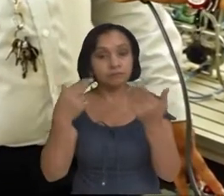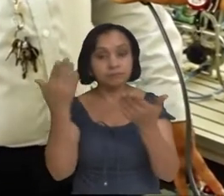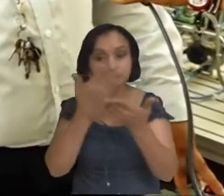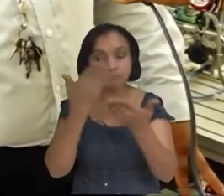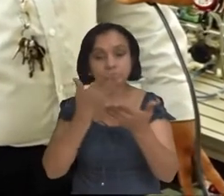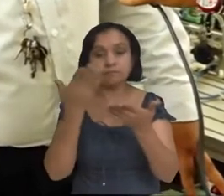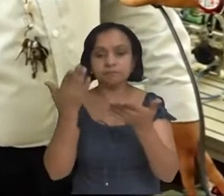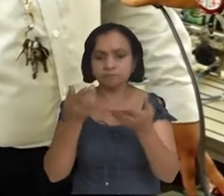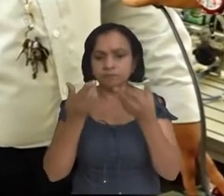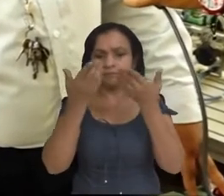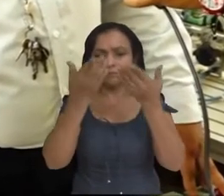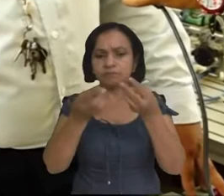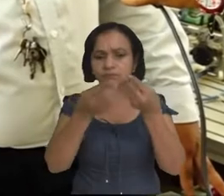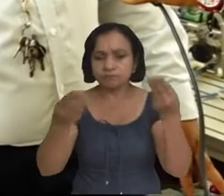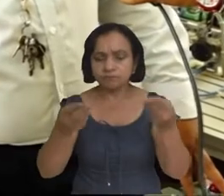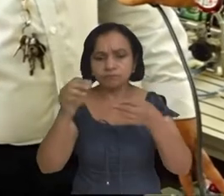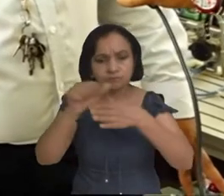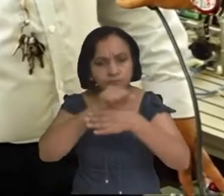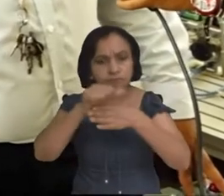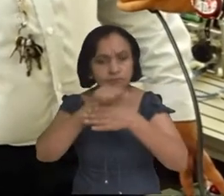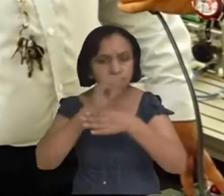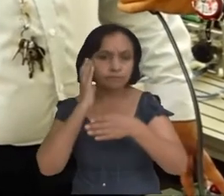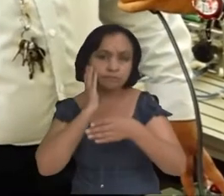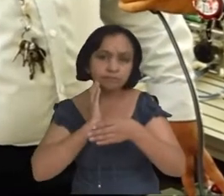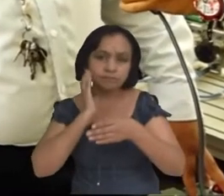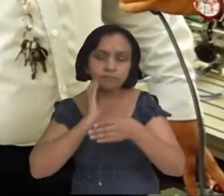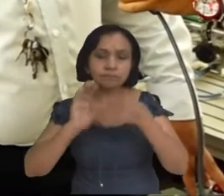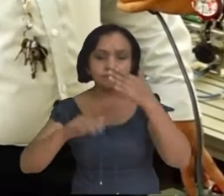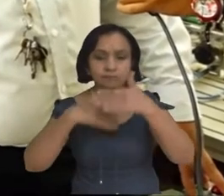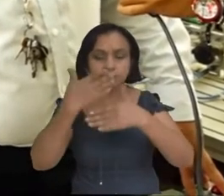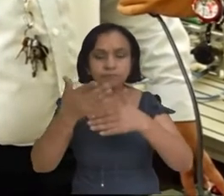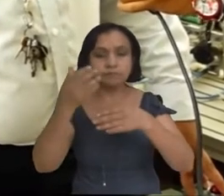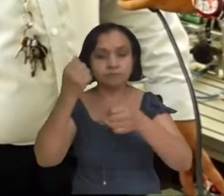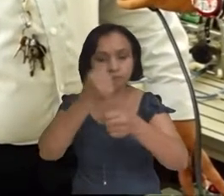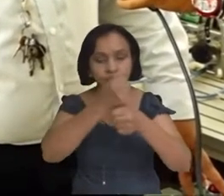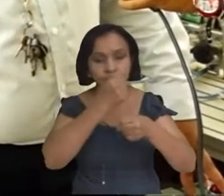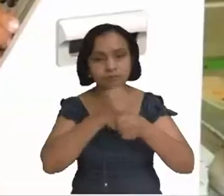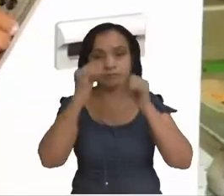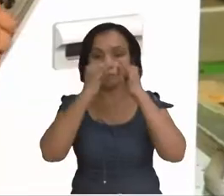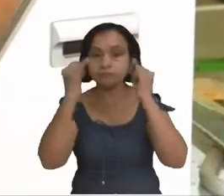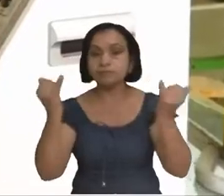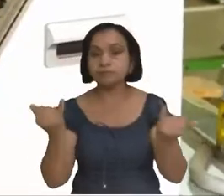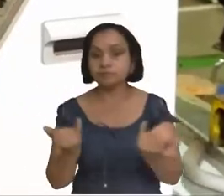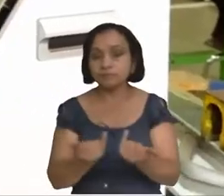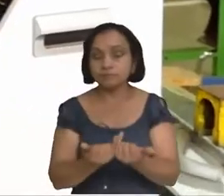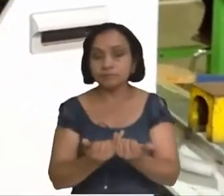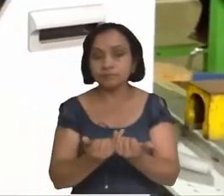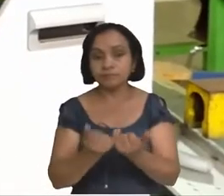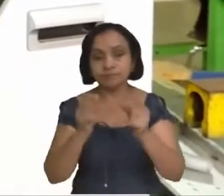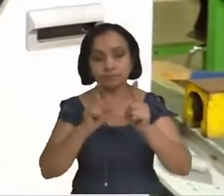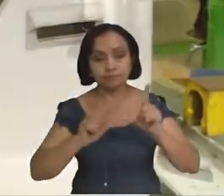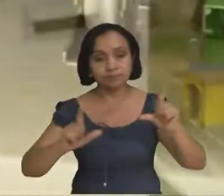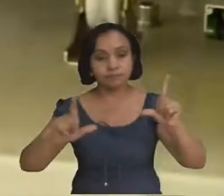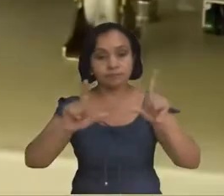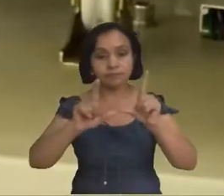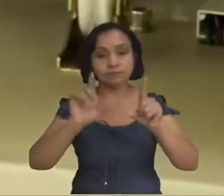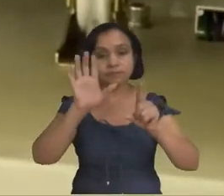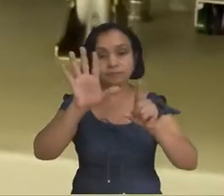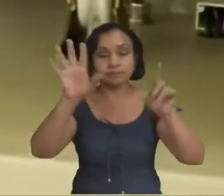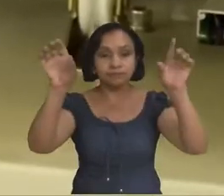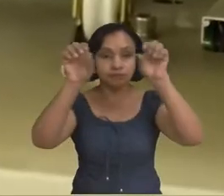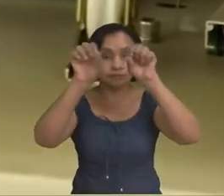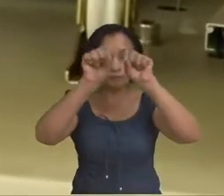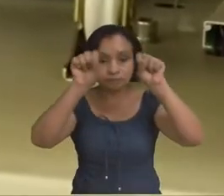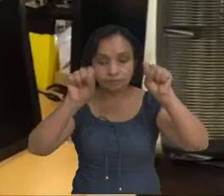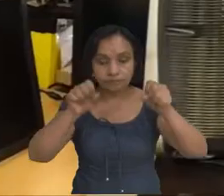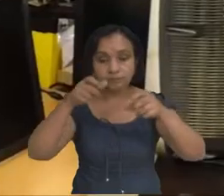las herramientas adecuadas para hacer frente a la competencia internacional. Entre los espacios son 5 talleres